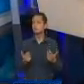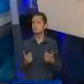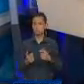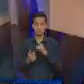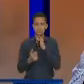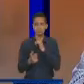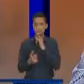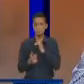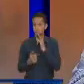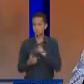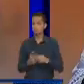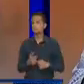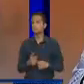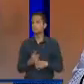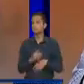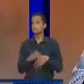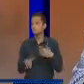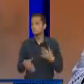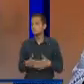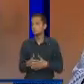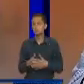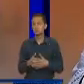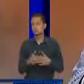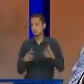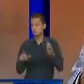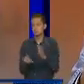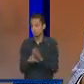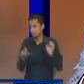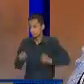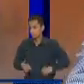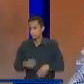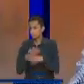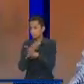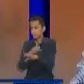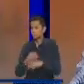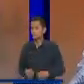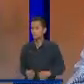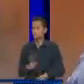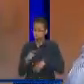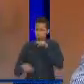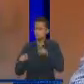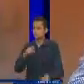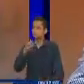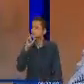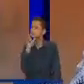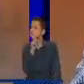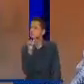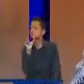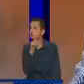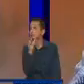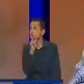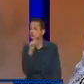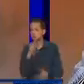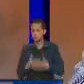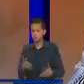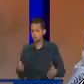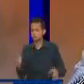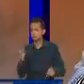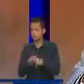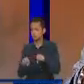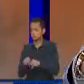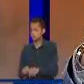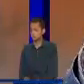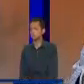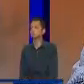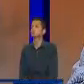está negado por sí mismo, ¿no? Por la propia ley? Entonces, ¿quién se mete a hacer investigación si está negado el producto? Entonces, yo sí creo